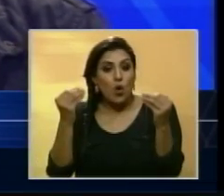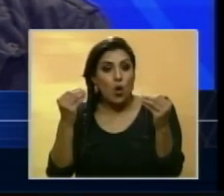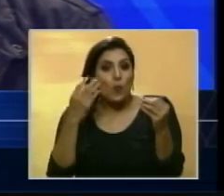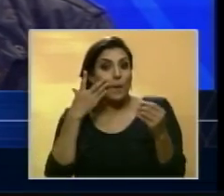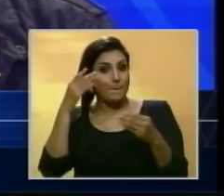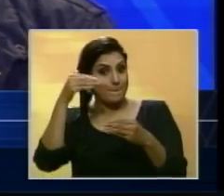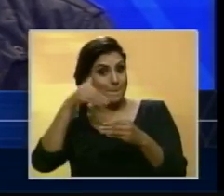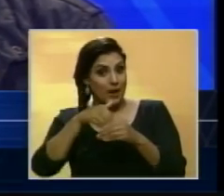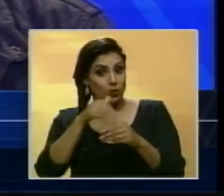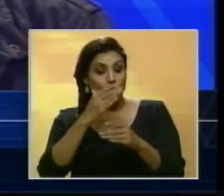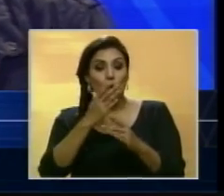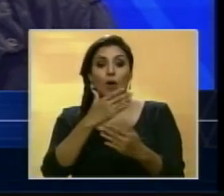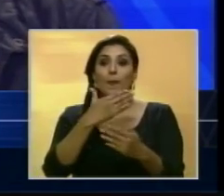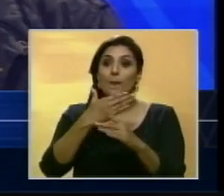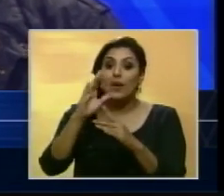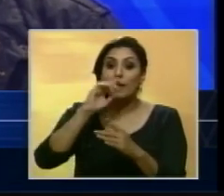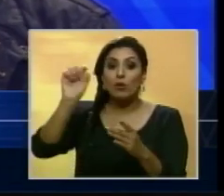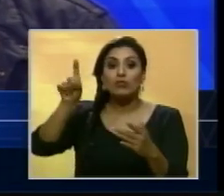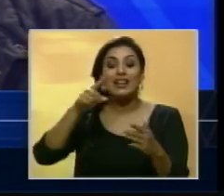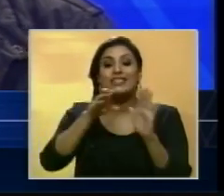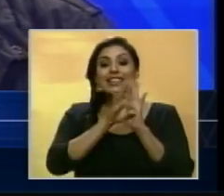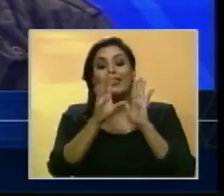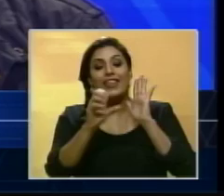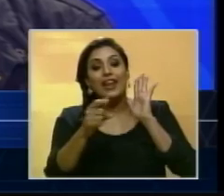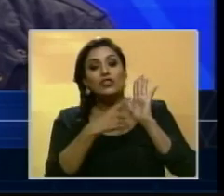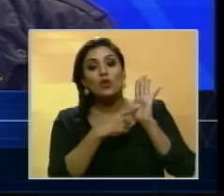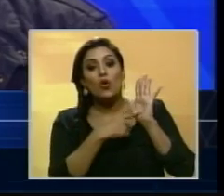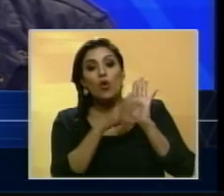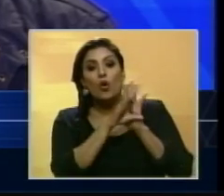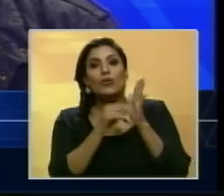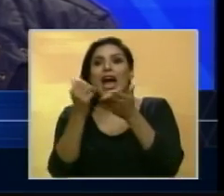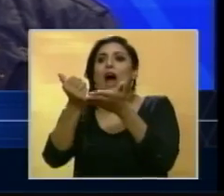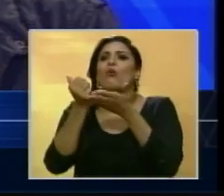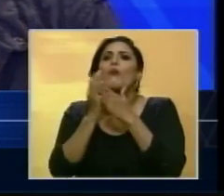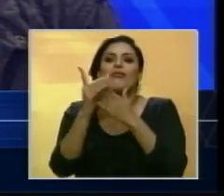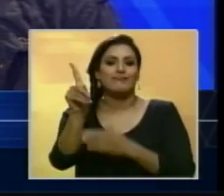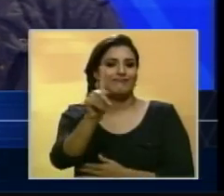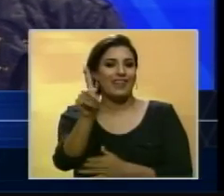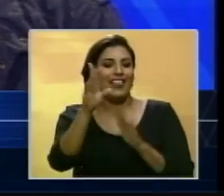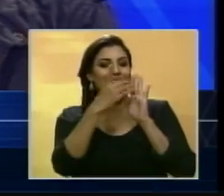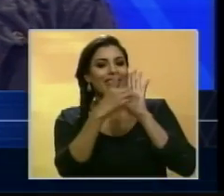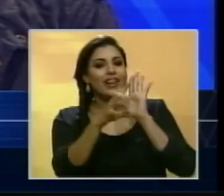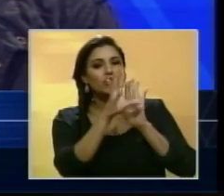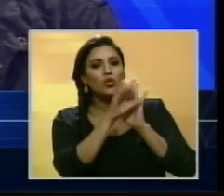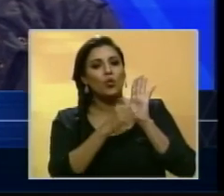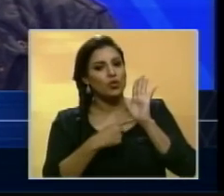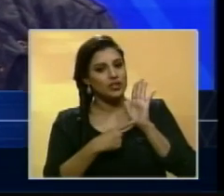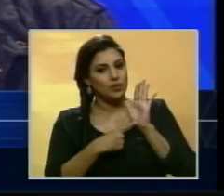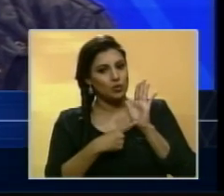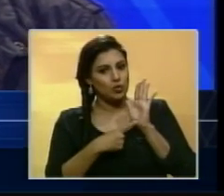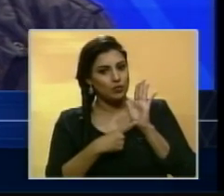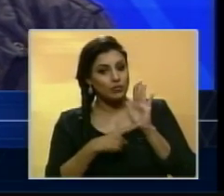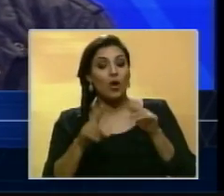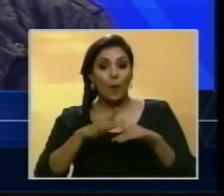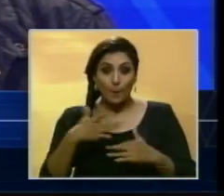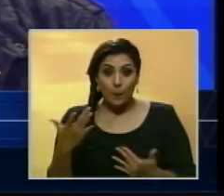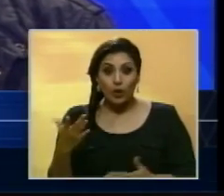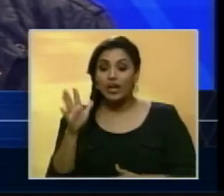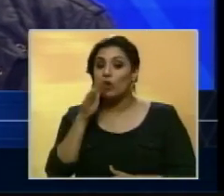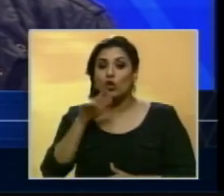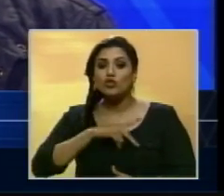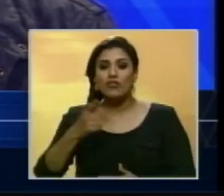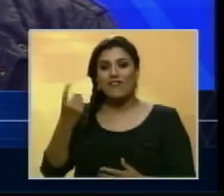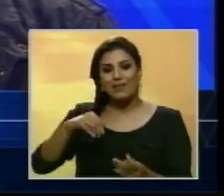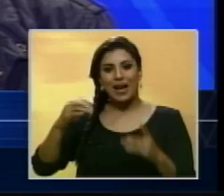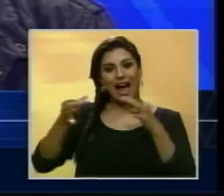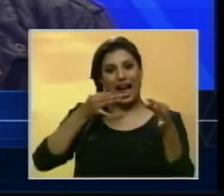referéndum revocatorio en la mesa. Eso es un derecho constitucional, eso no es un favor, eso está allí. ¿Por qué no dialogamos